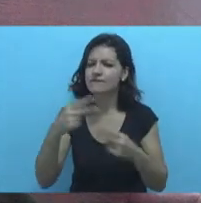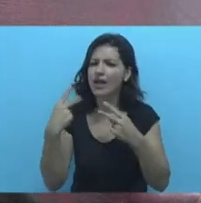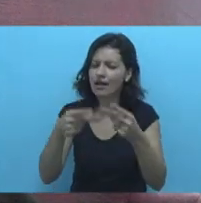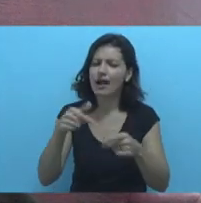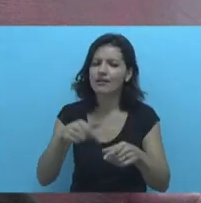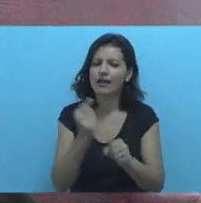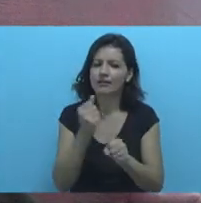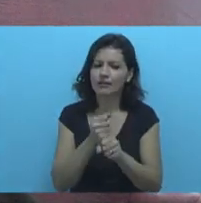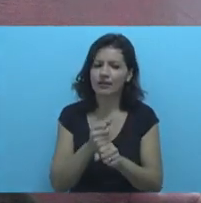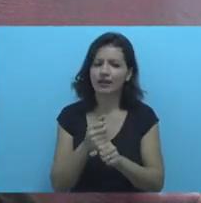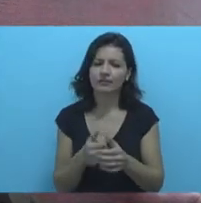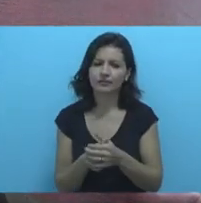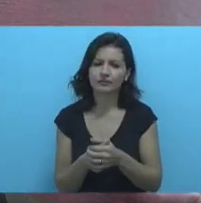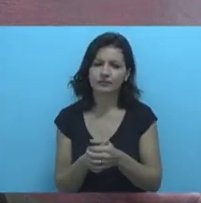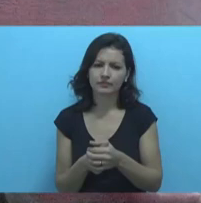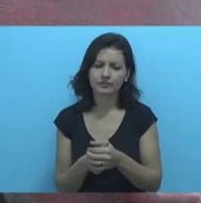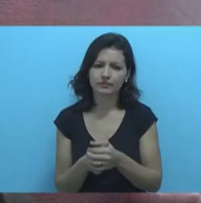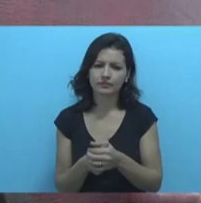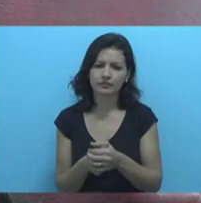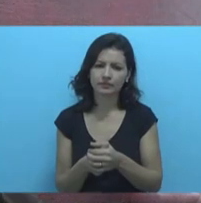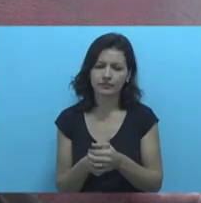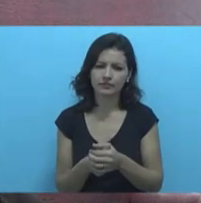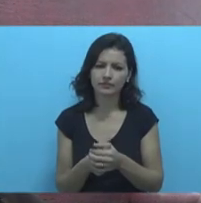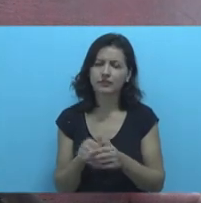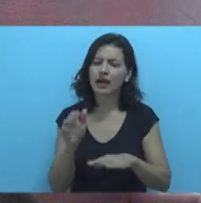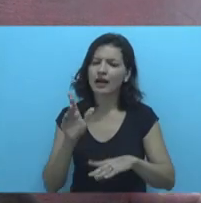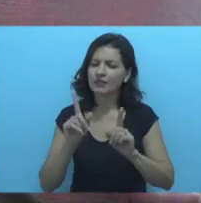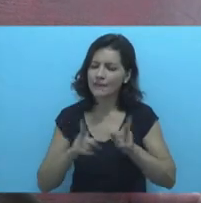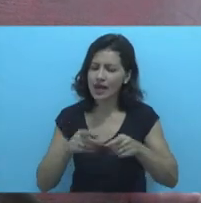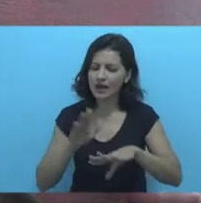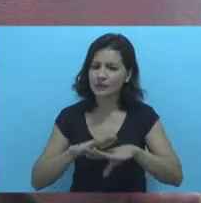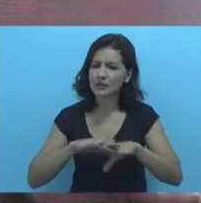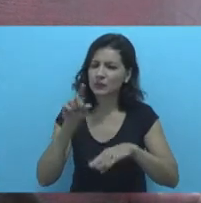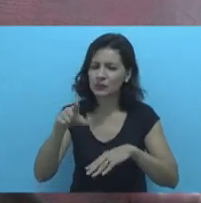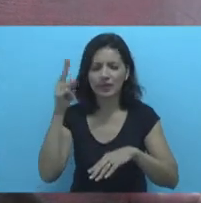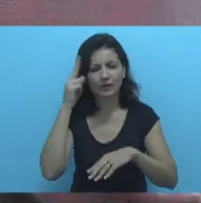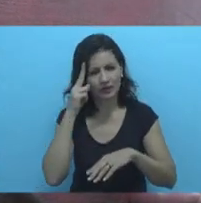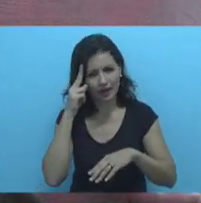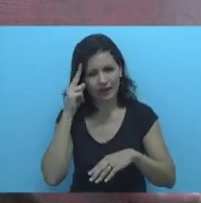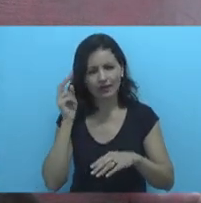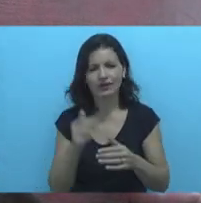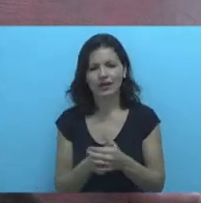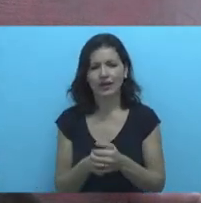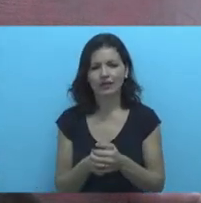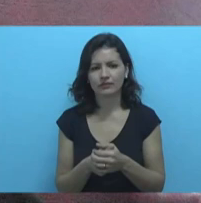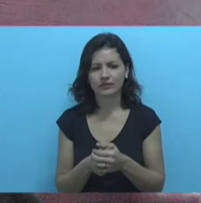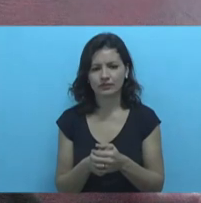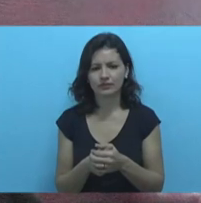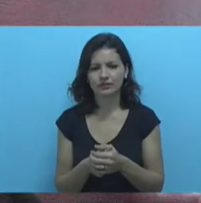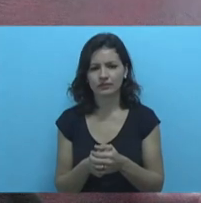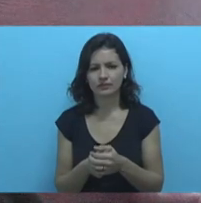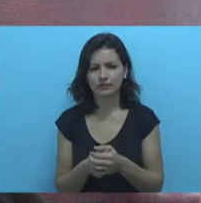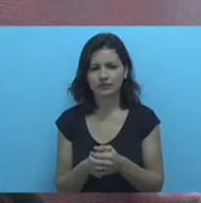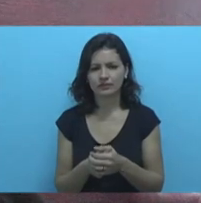una forma de estar cerca. Y entendía que tenía una responsabilidad también mayor, entonces tenía que estar haciendo lo que